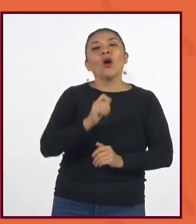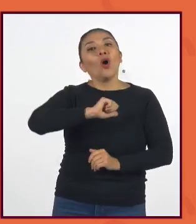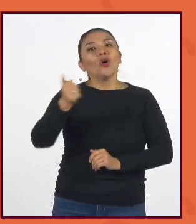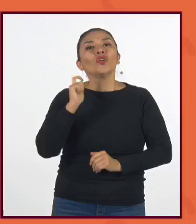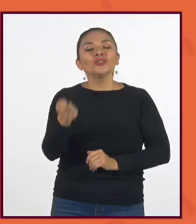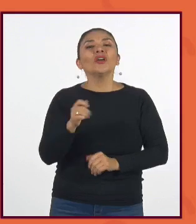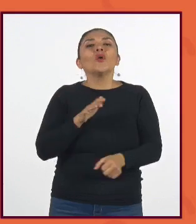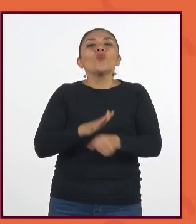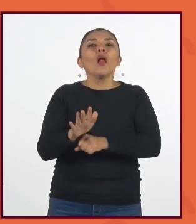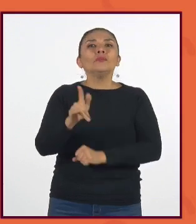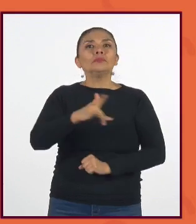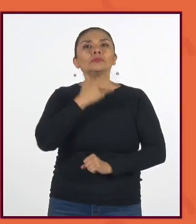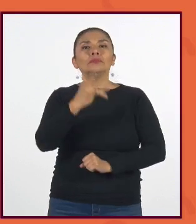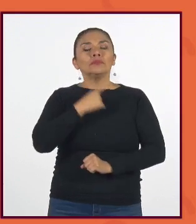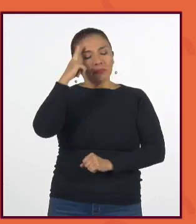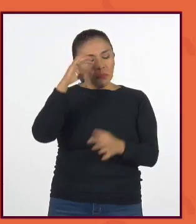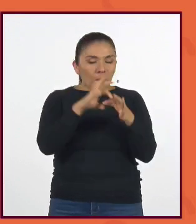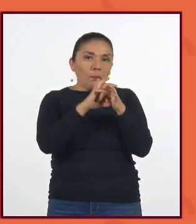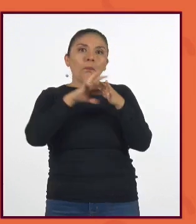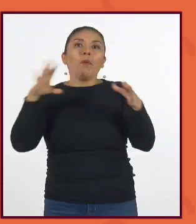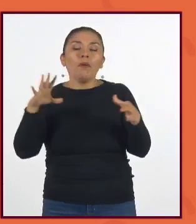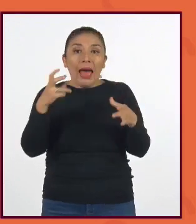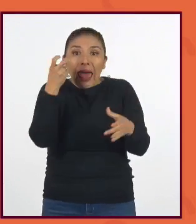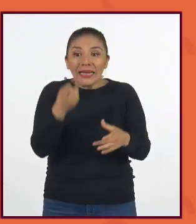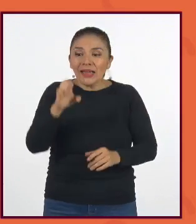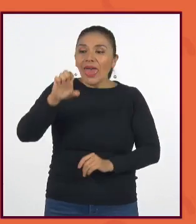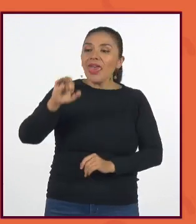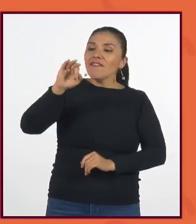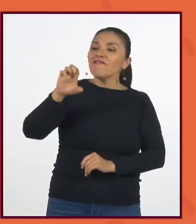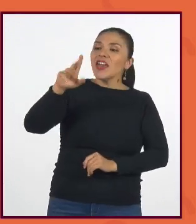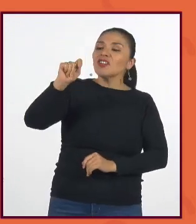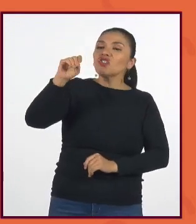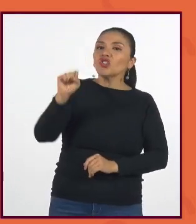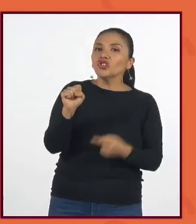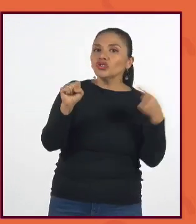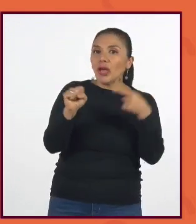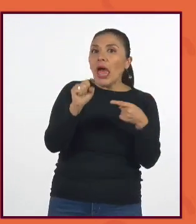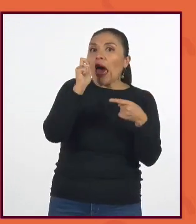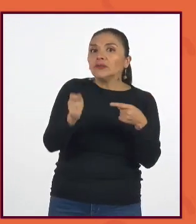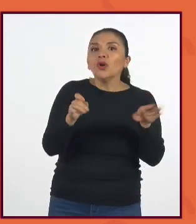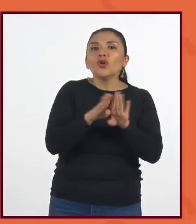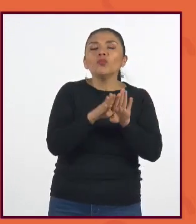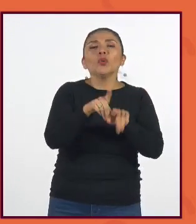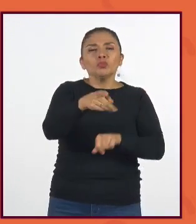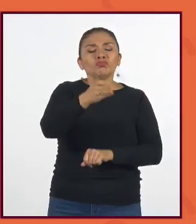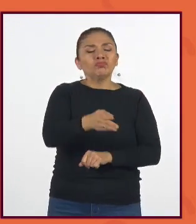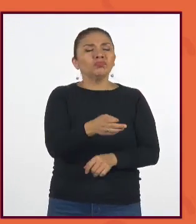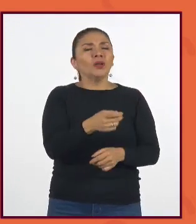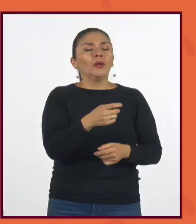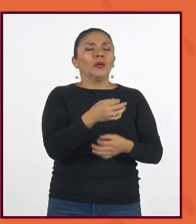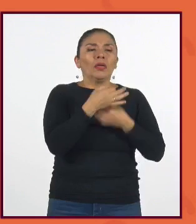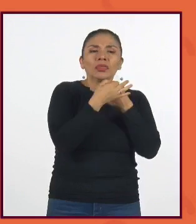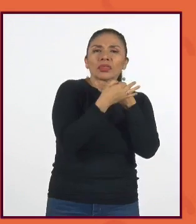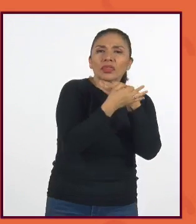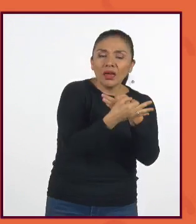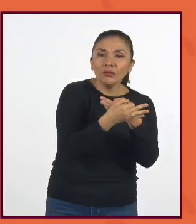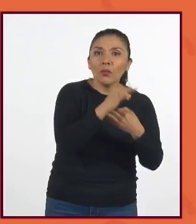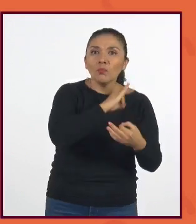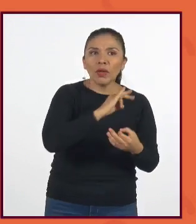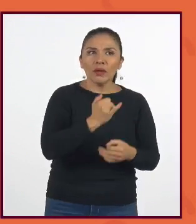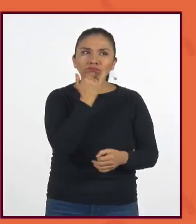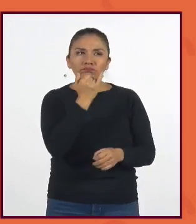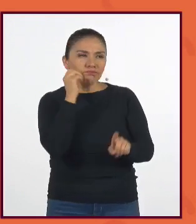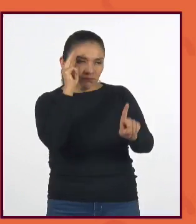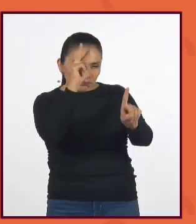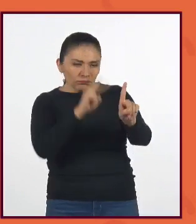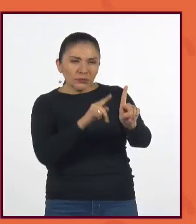usar, porque según sus efectos es lo que vamos a ver como resultado y como ciertos signos y síntomas que nos